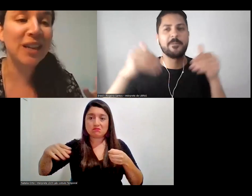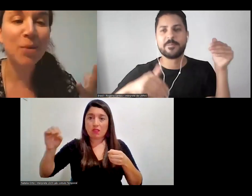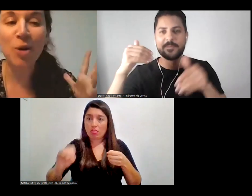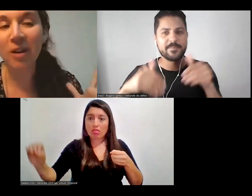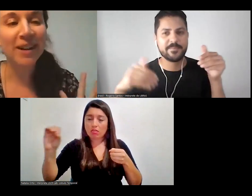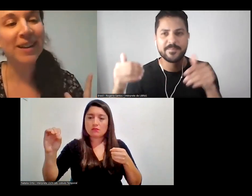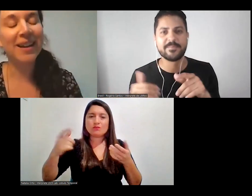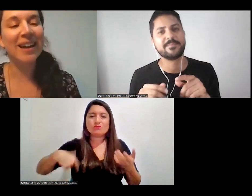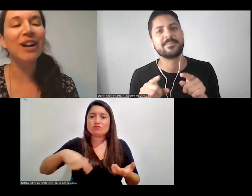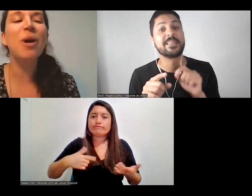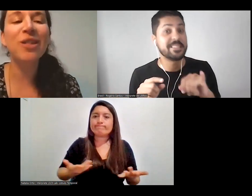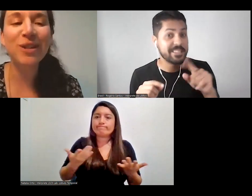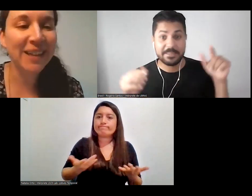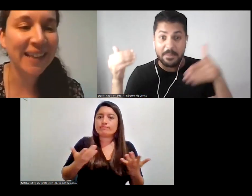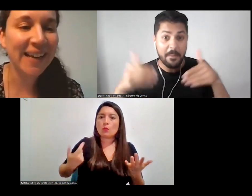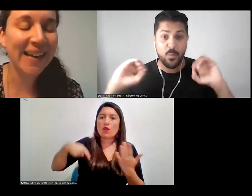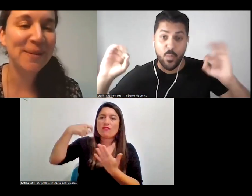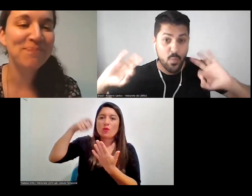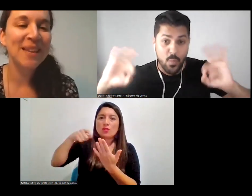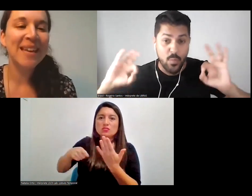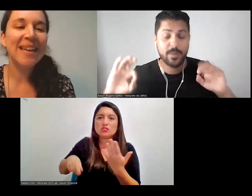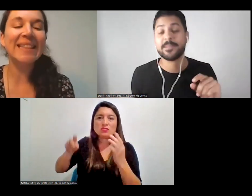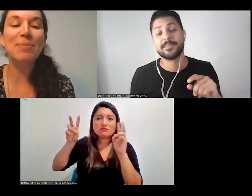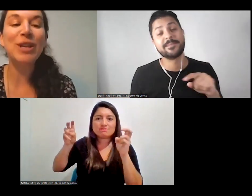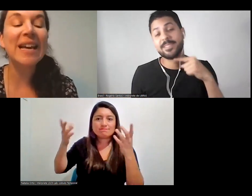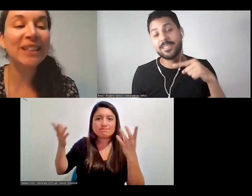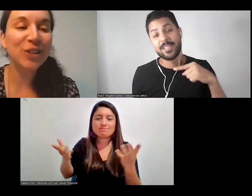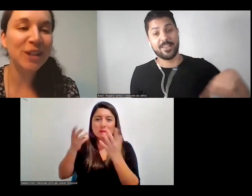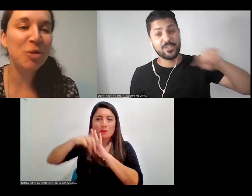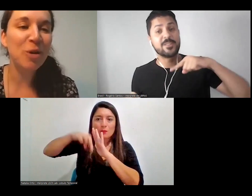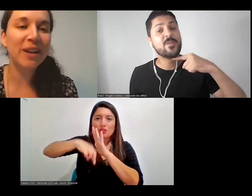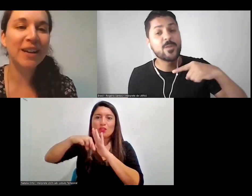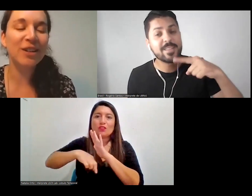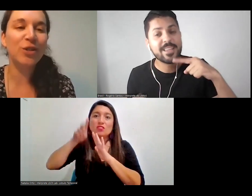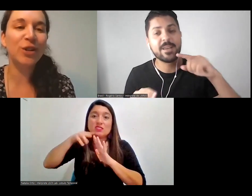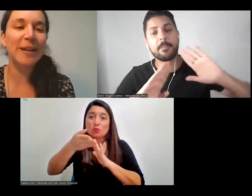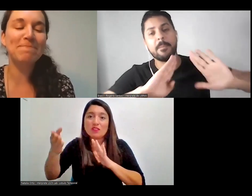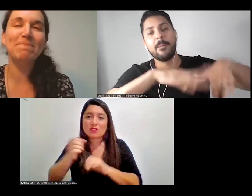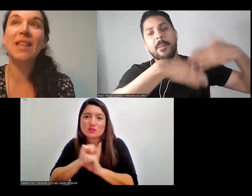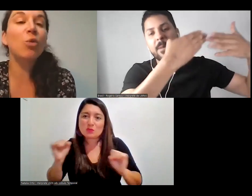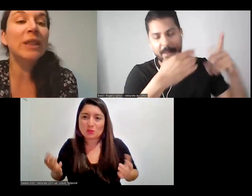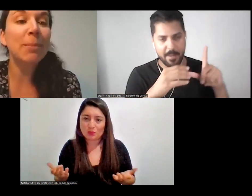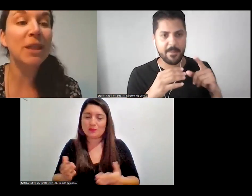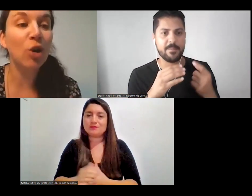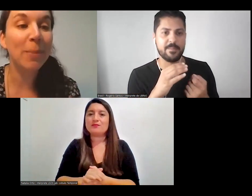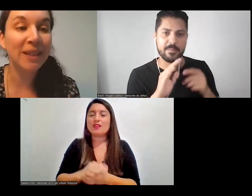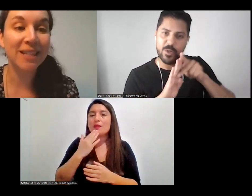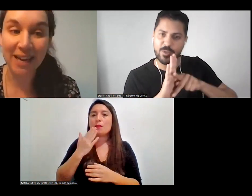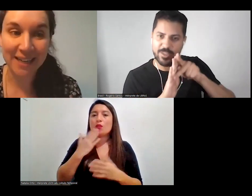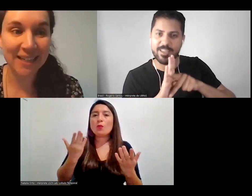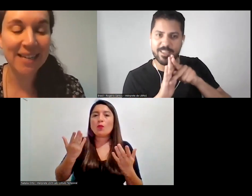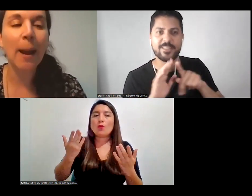no tendríamos cómo haber evaluado este proyecto y cómo habernos dado cuenta también de